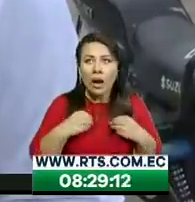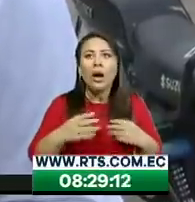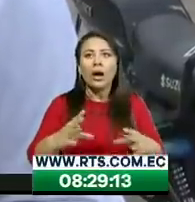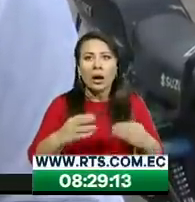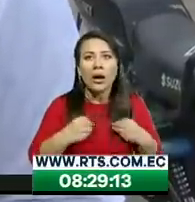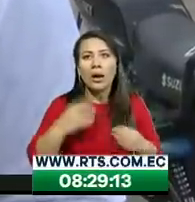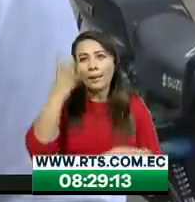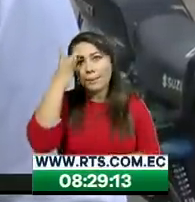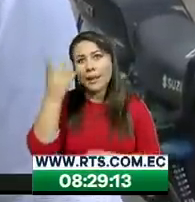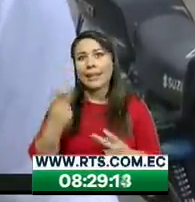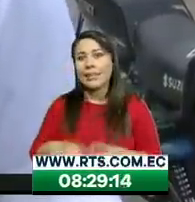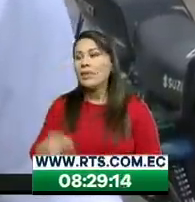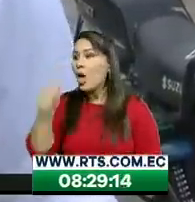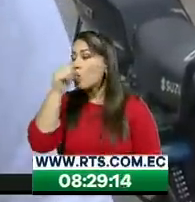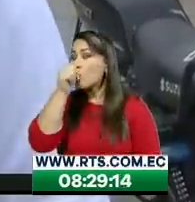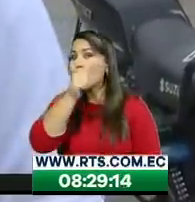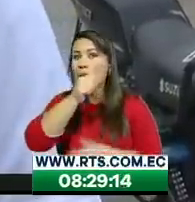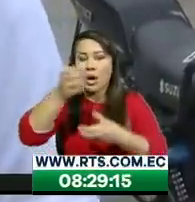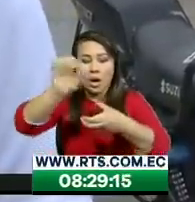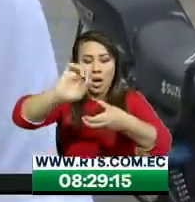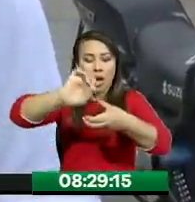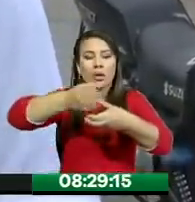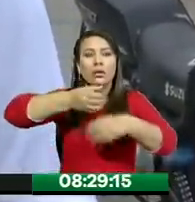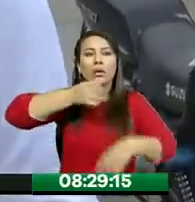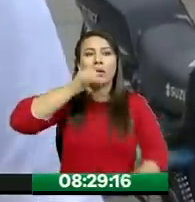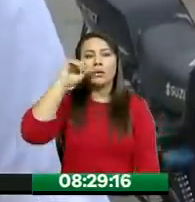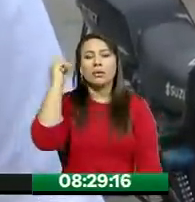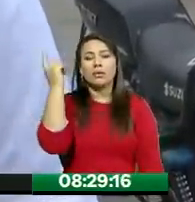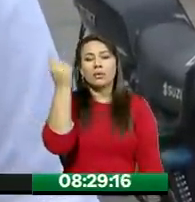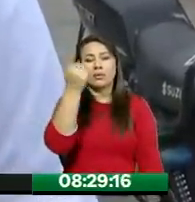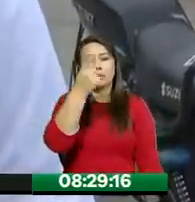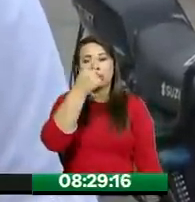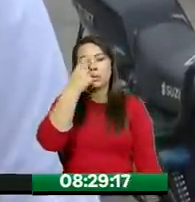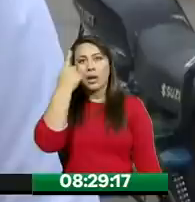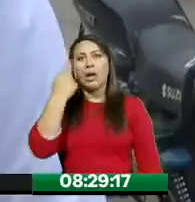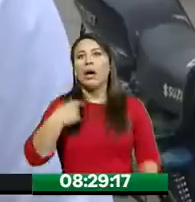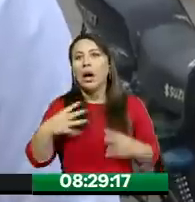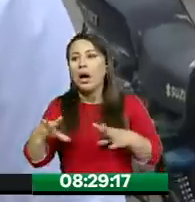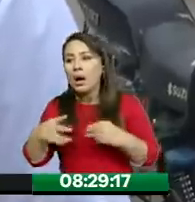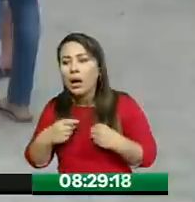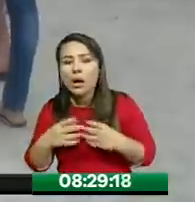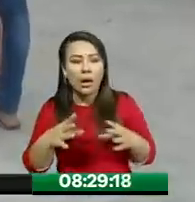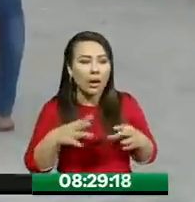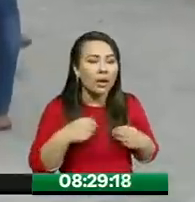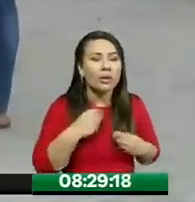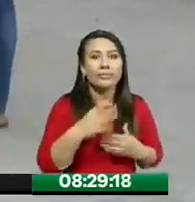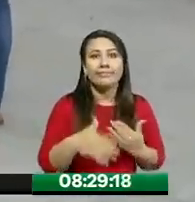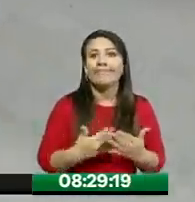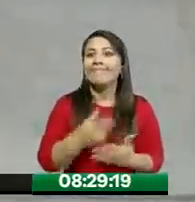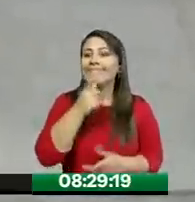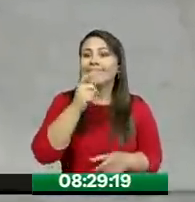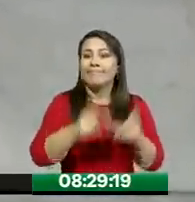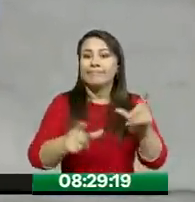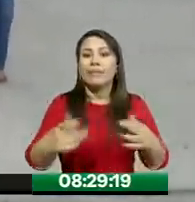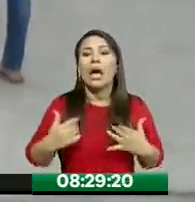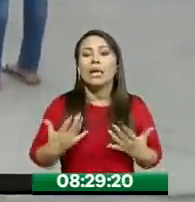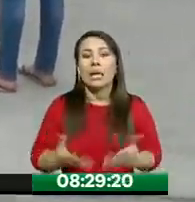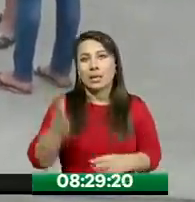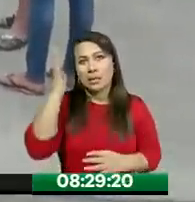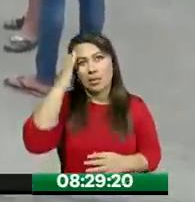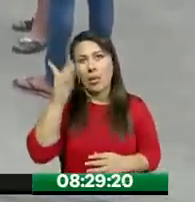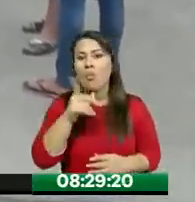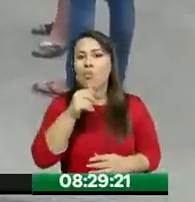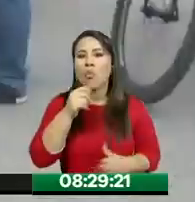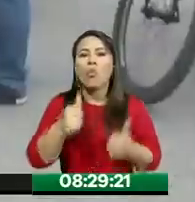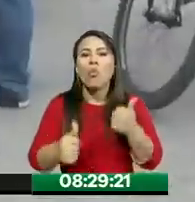de Antepara, que tenían por costumbre jugar a la pelota cuando aún esas vías eran de tierra y a cada paso que daban el polvo se